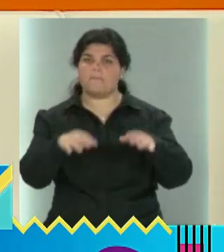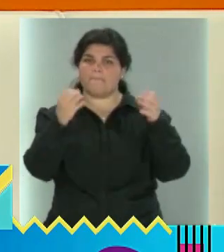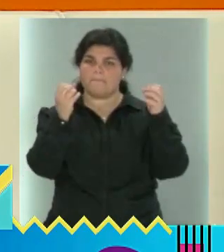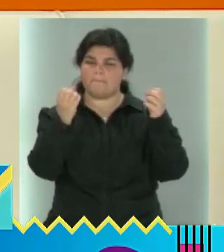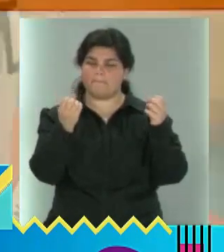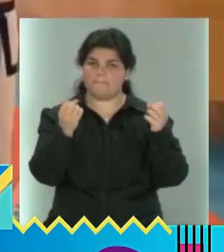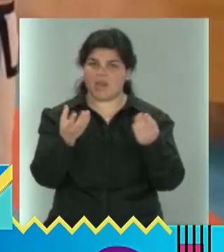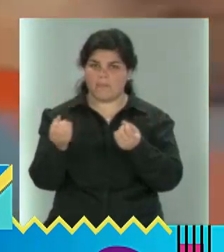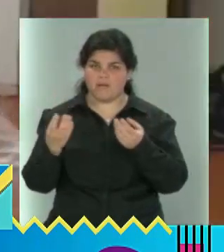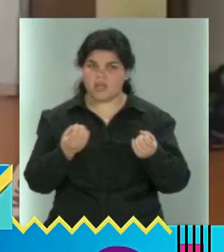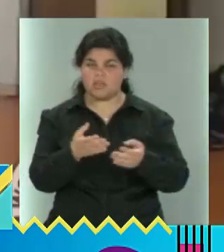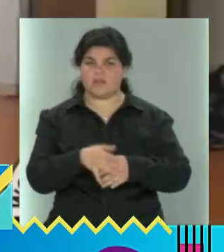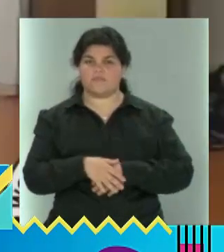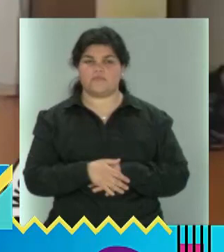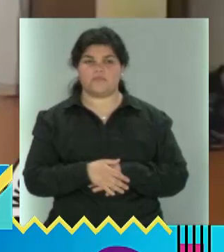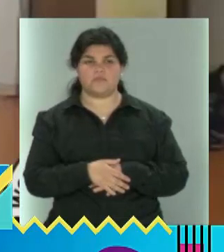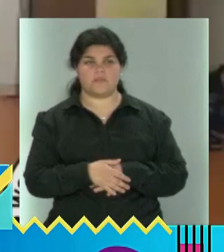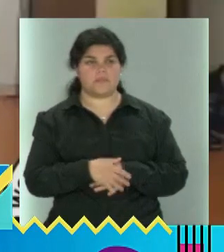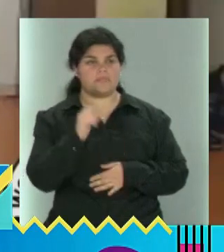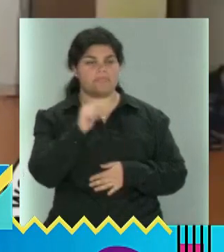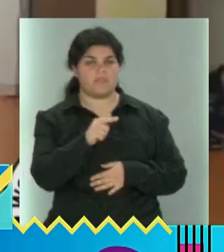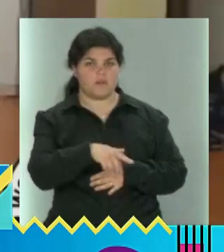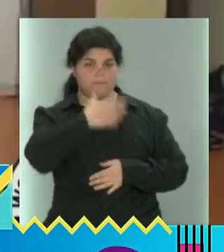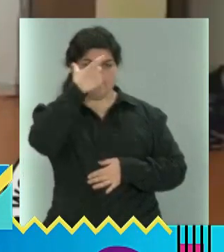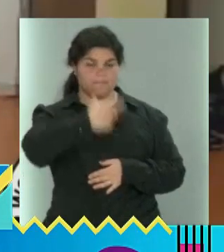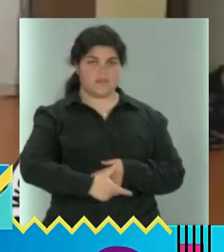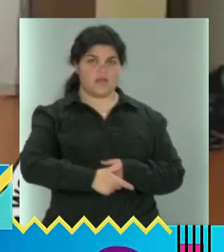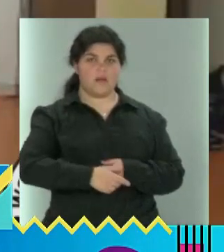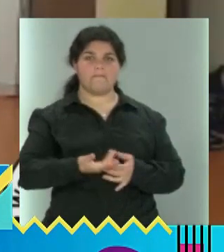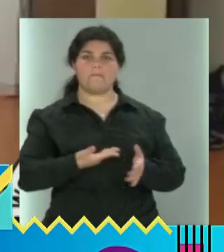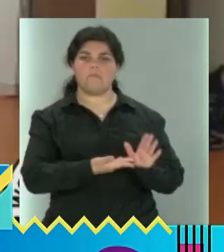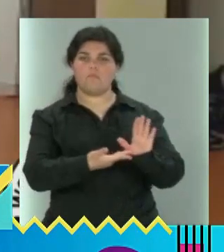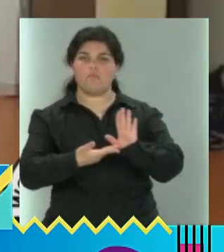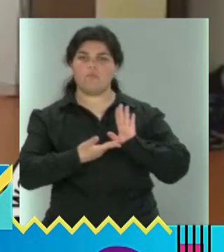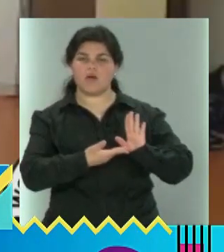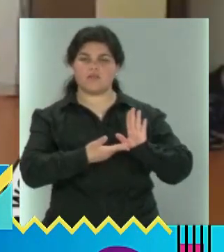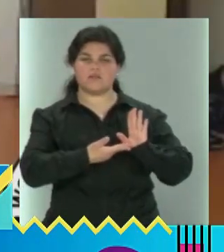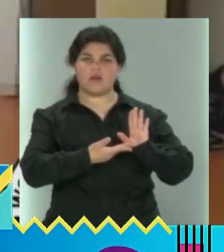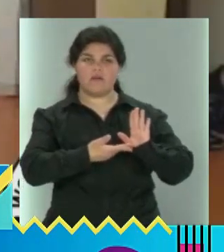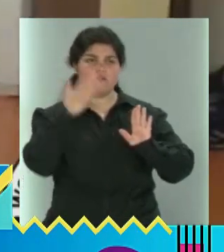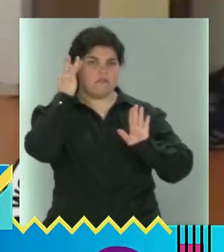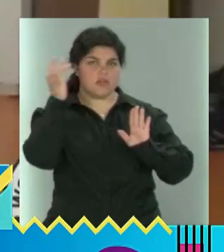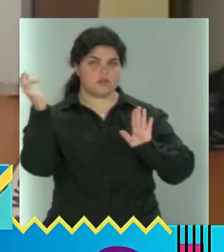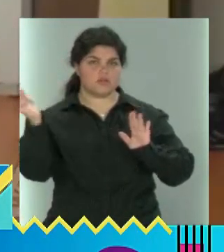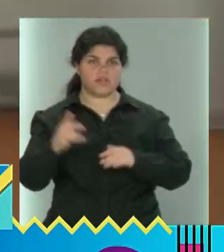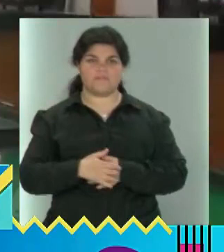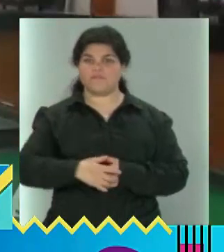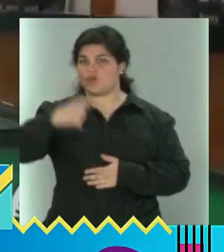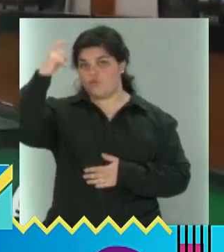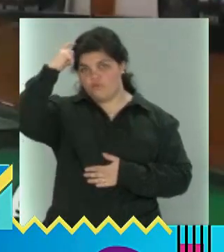deseo y cómo. Y se de pierde es un monje que hace artes marciales y muestra la filosofía. Uh-huh. Kung Fu Panda es una película con muchísima